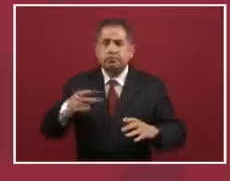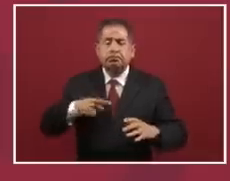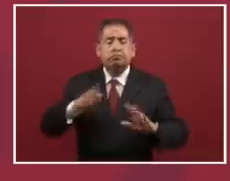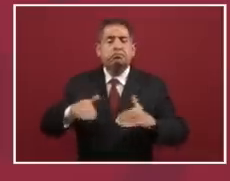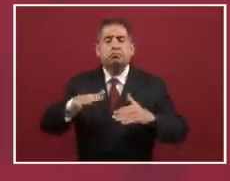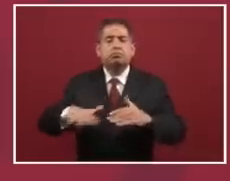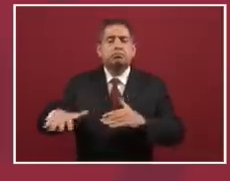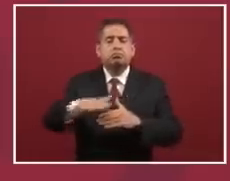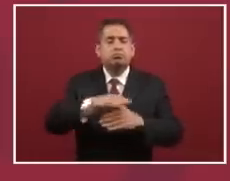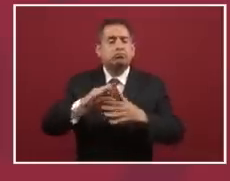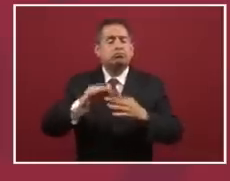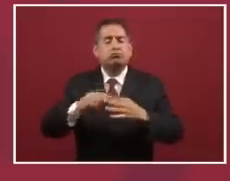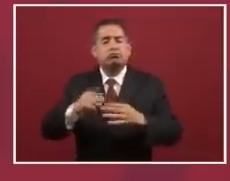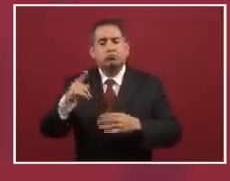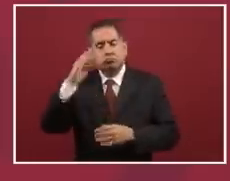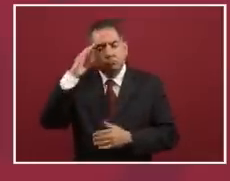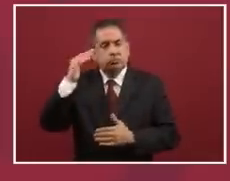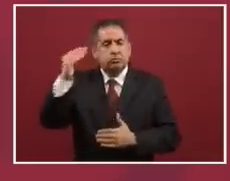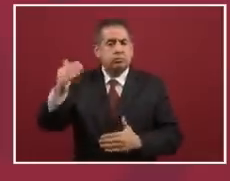soberano.